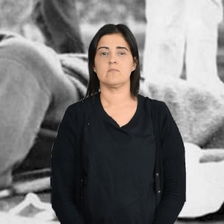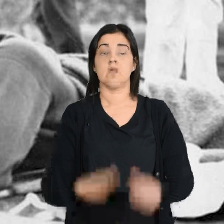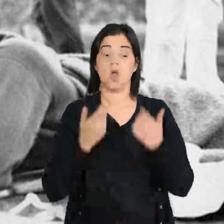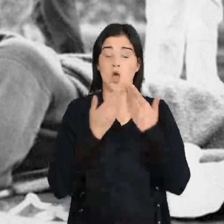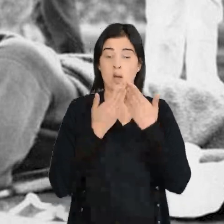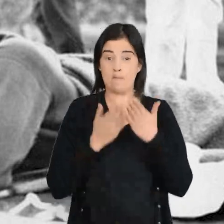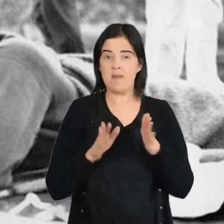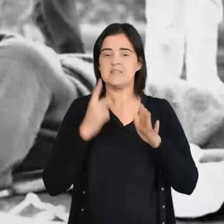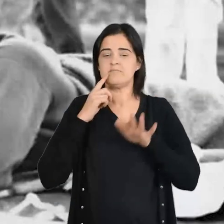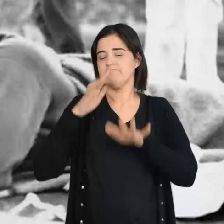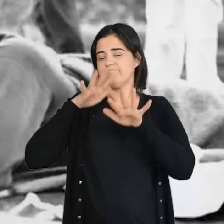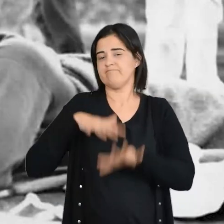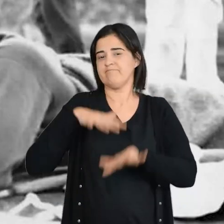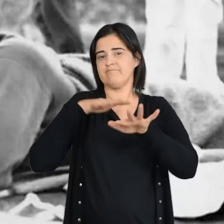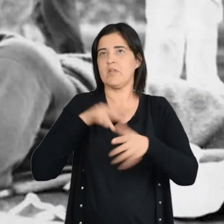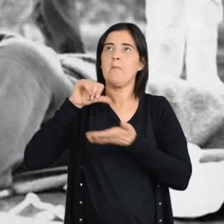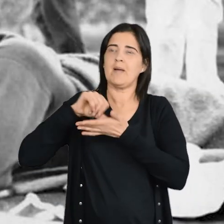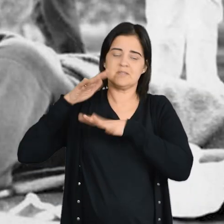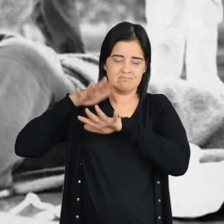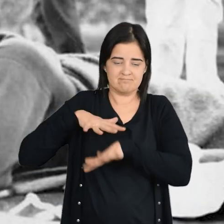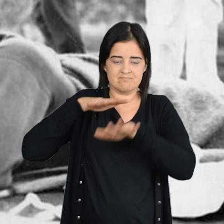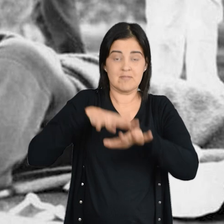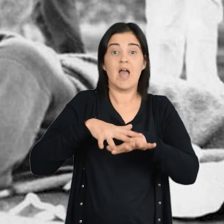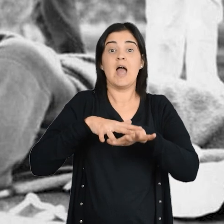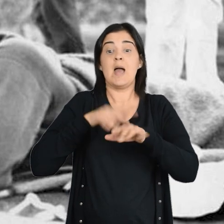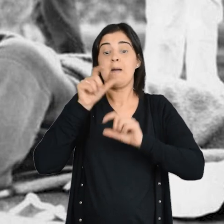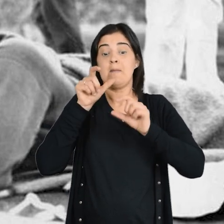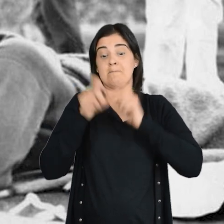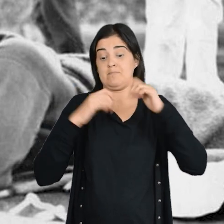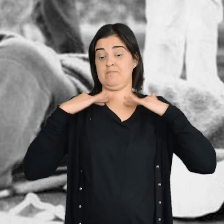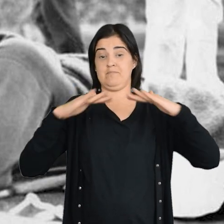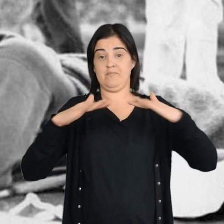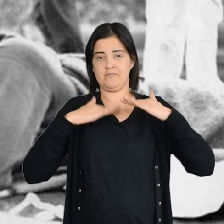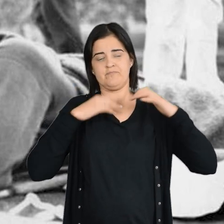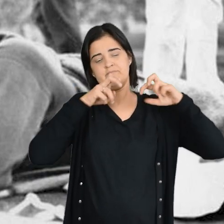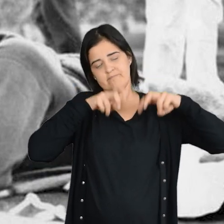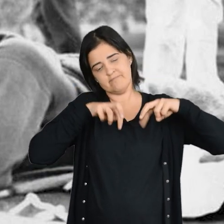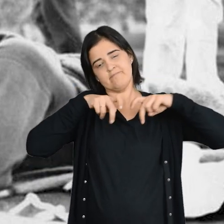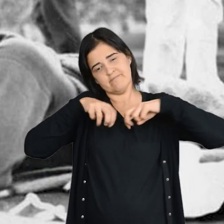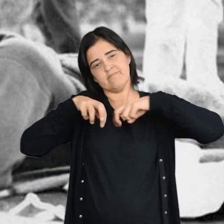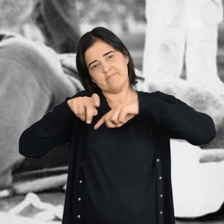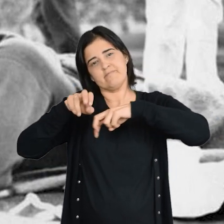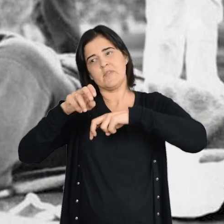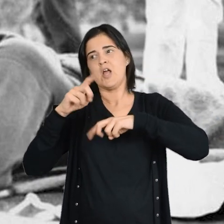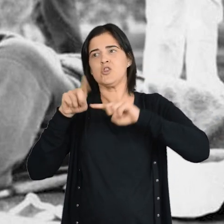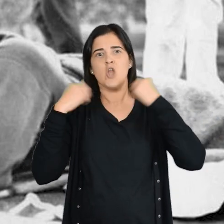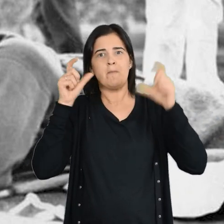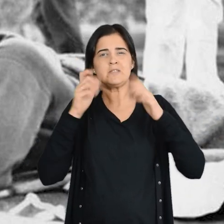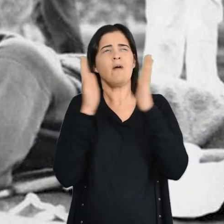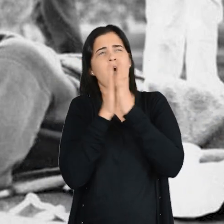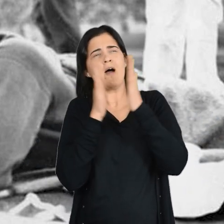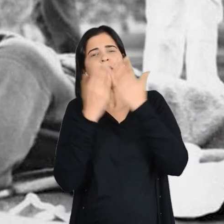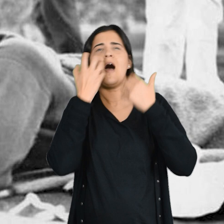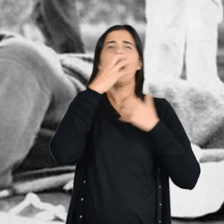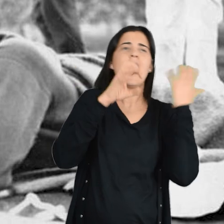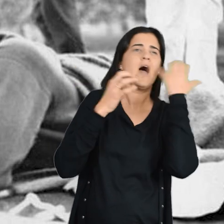comienza así el desfile de las Naciones los atletas recorren la pista en medio de interminables gritos de alegría y enardecidos